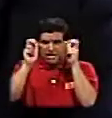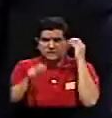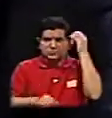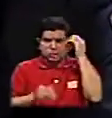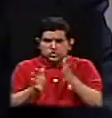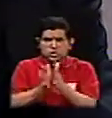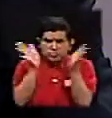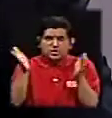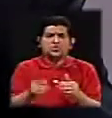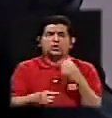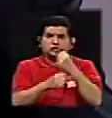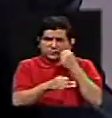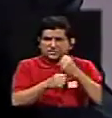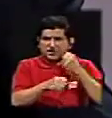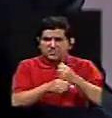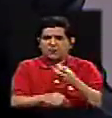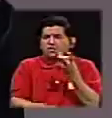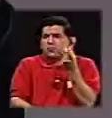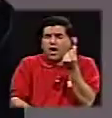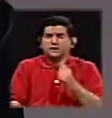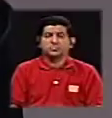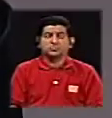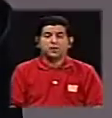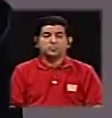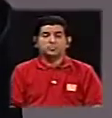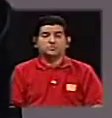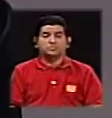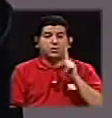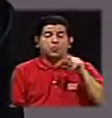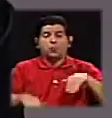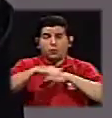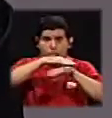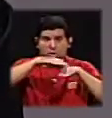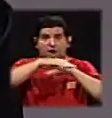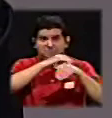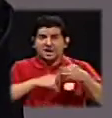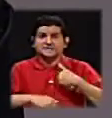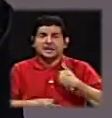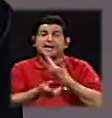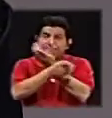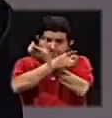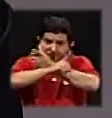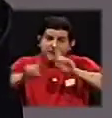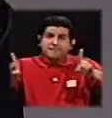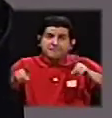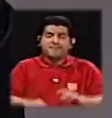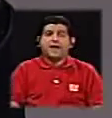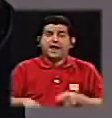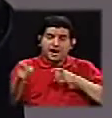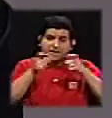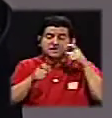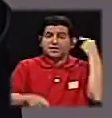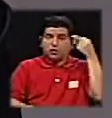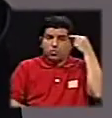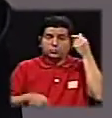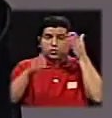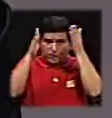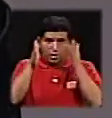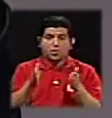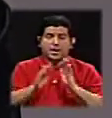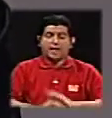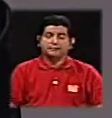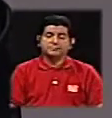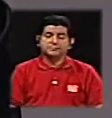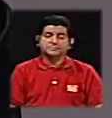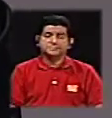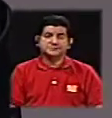pública acerca de lo que están haciendo? Bueno, uno de los fundamentos de la democracia es el control de los gobernantes. El